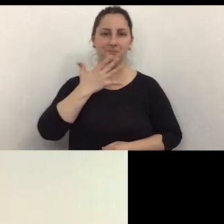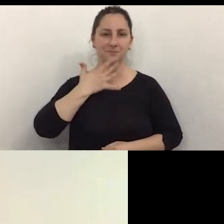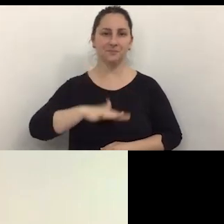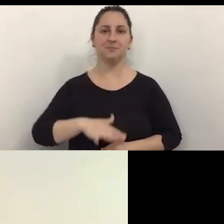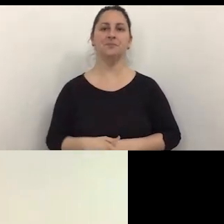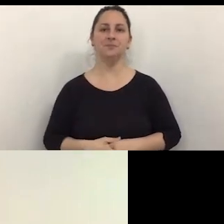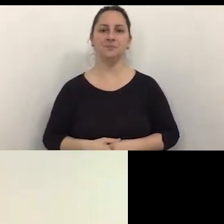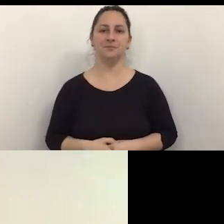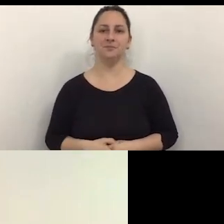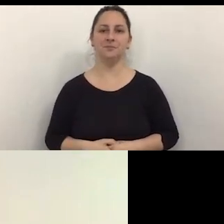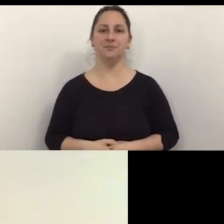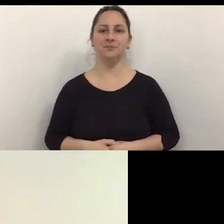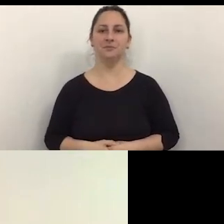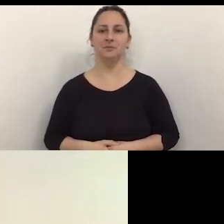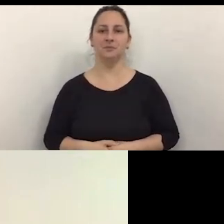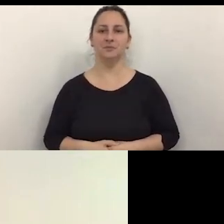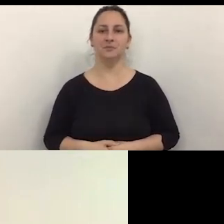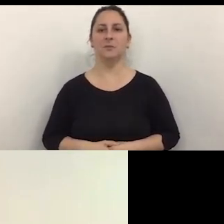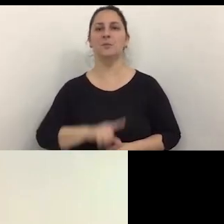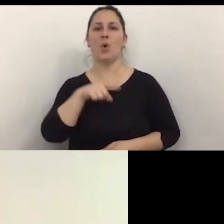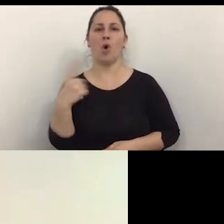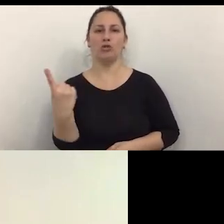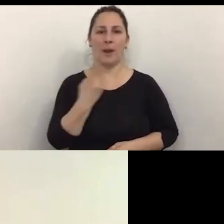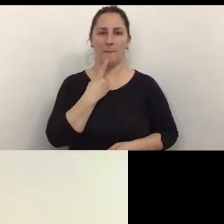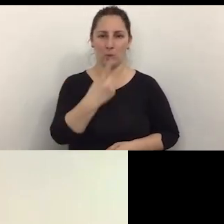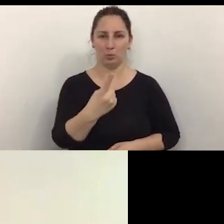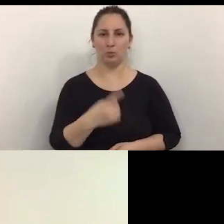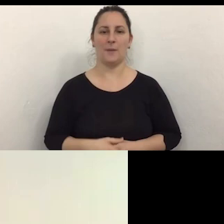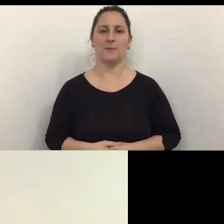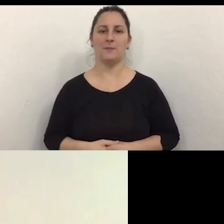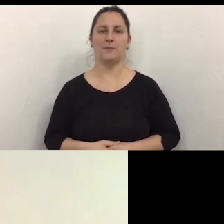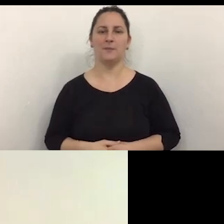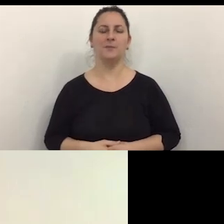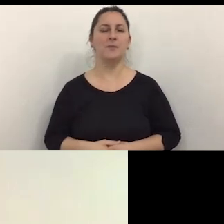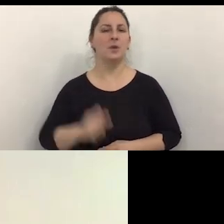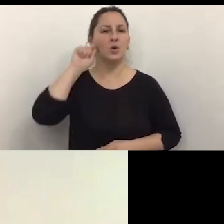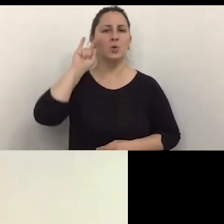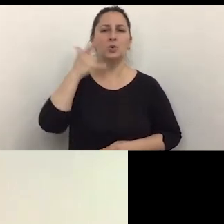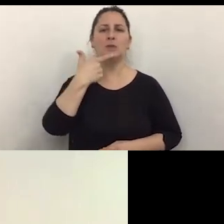Te paso a preguntar otra, de Gustavo, que dice, se aplica no reformatio